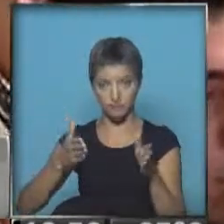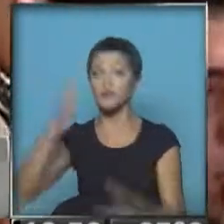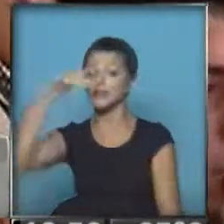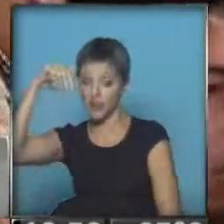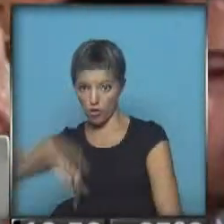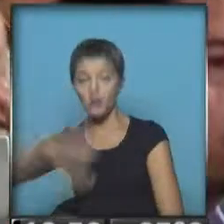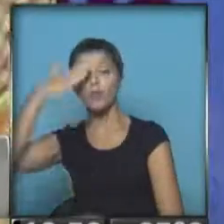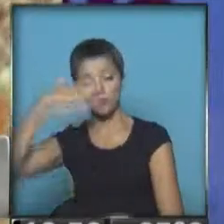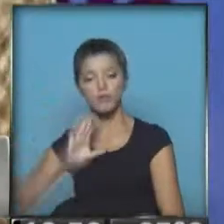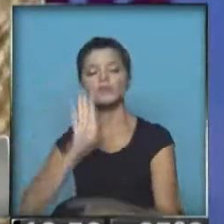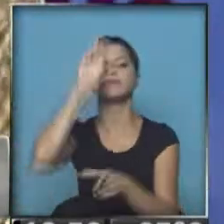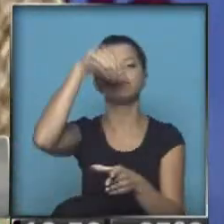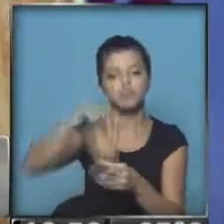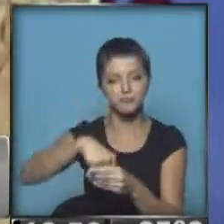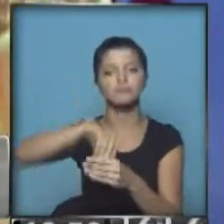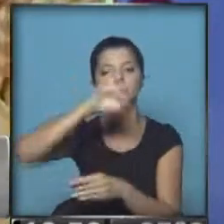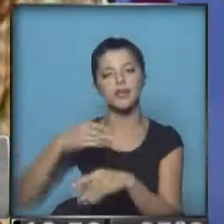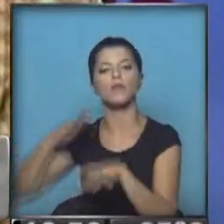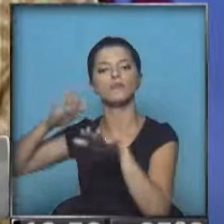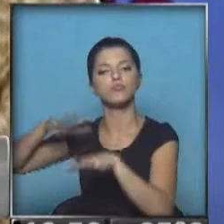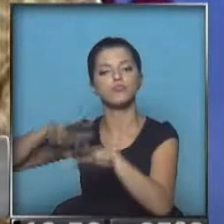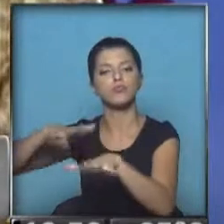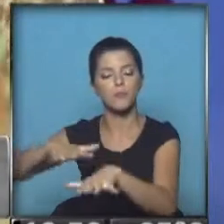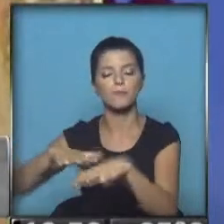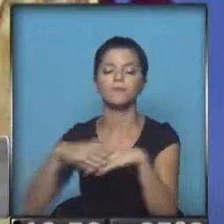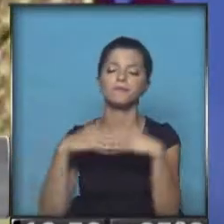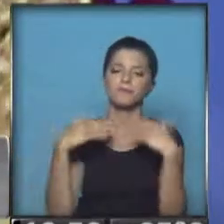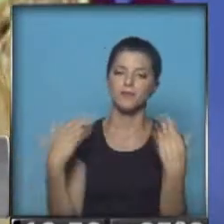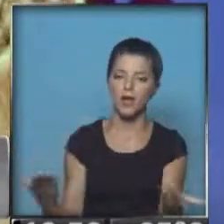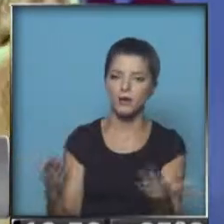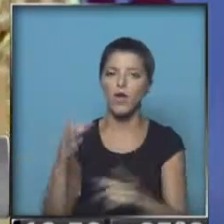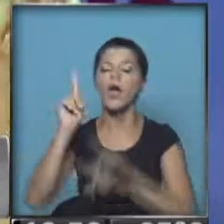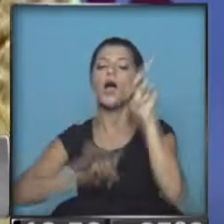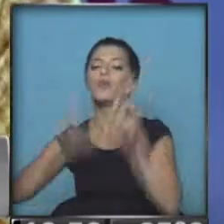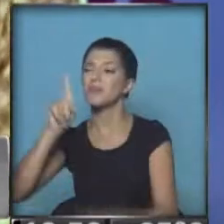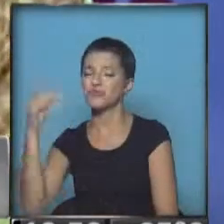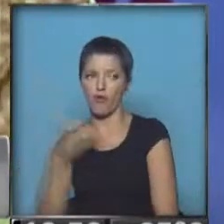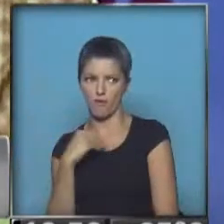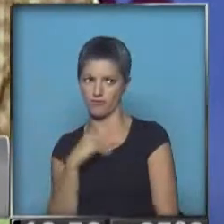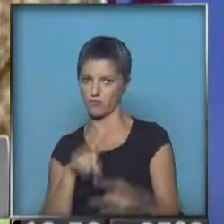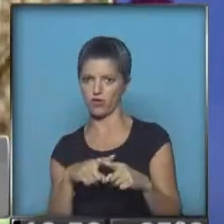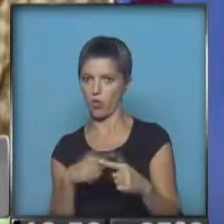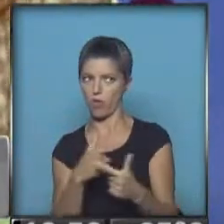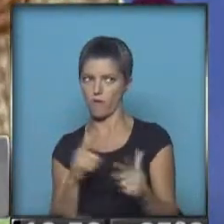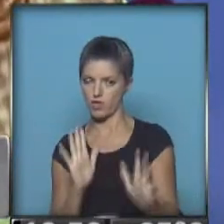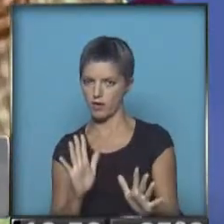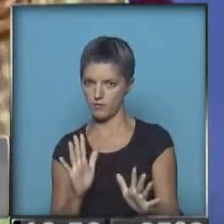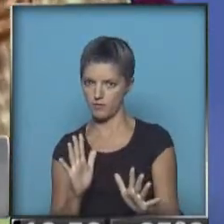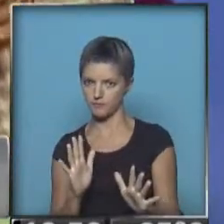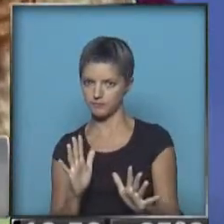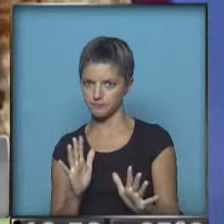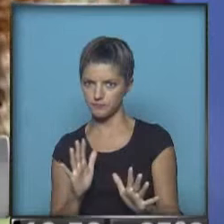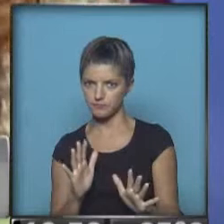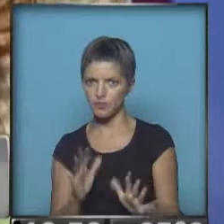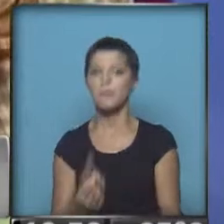ahora después porque, claro, mucha gente desconfiaba de la política y tenía para creer primero